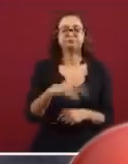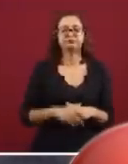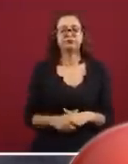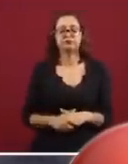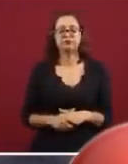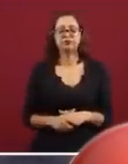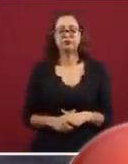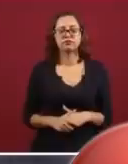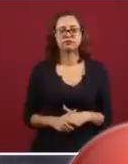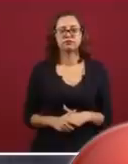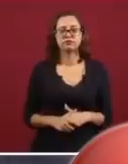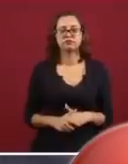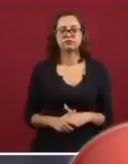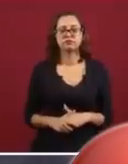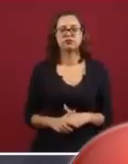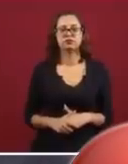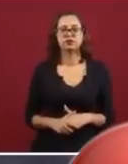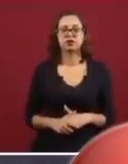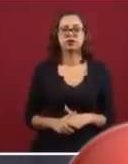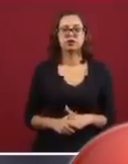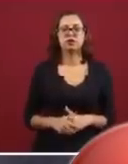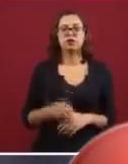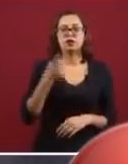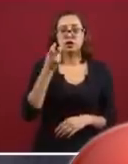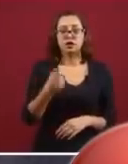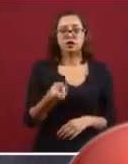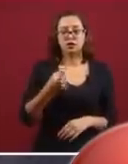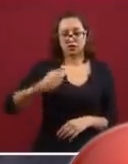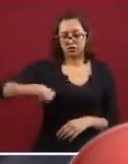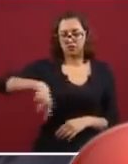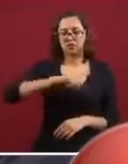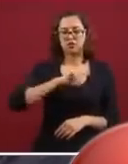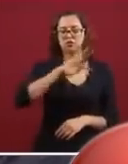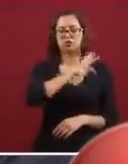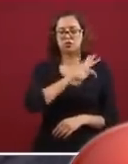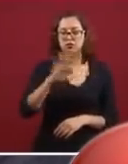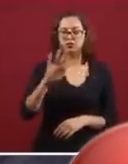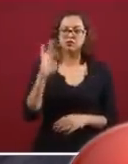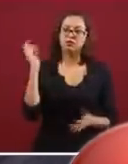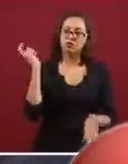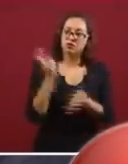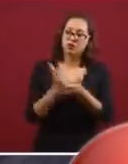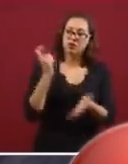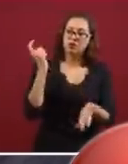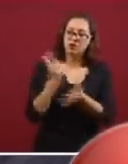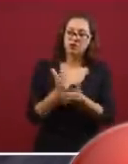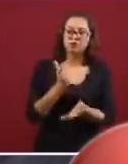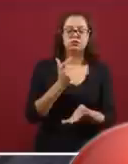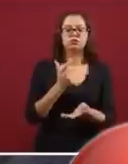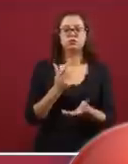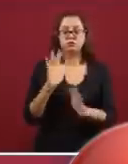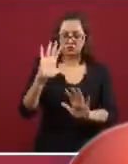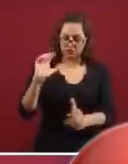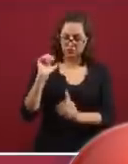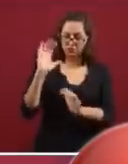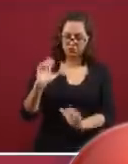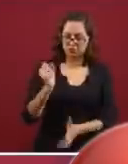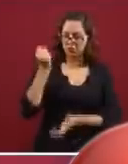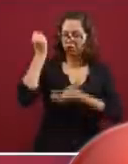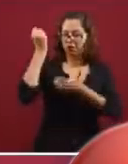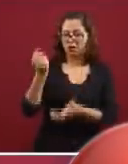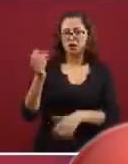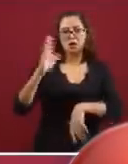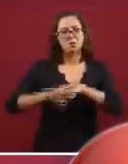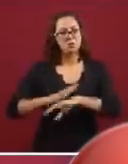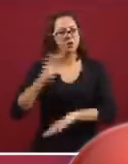y esto nos va a permitir el poder financiar el presupuesto sin aumentar